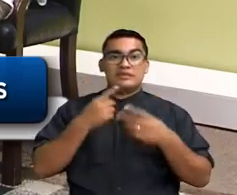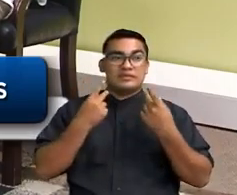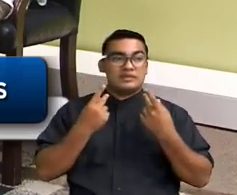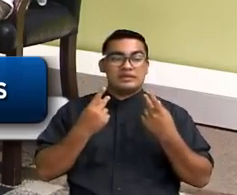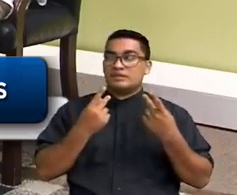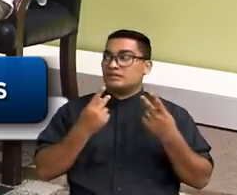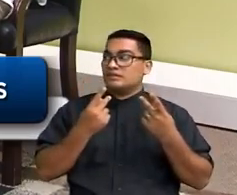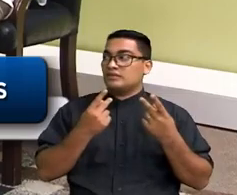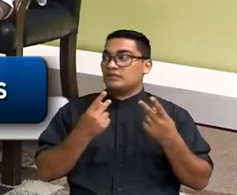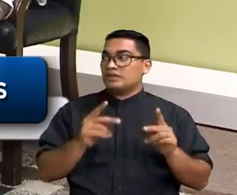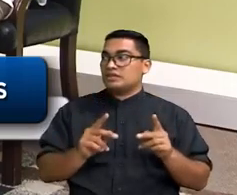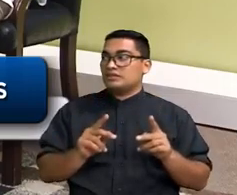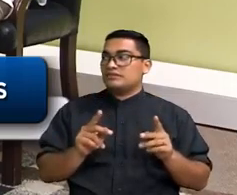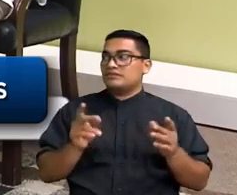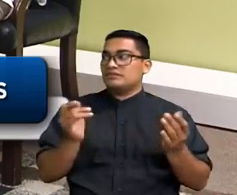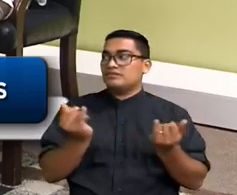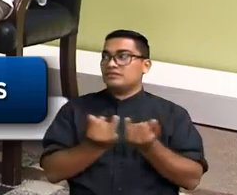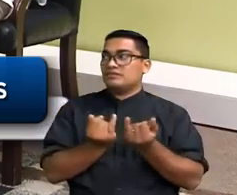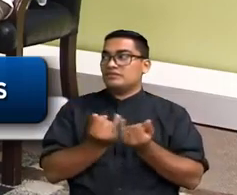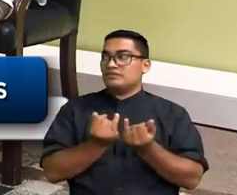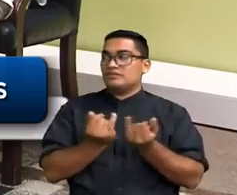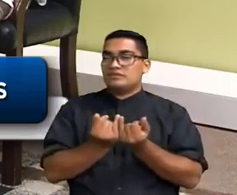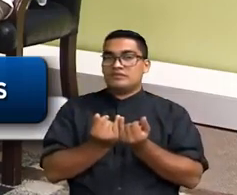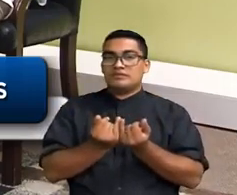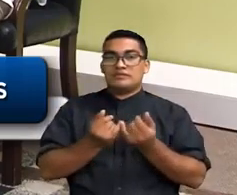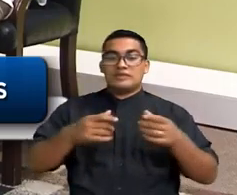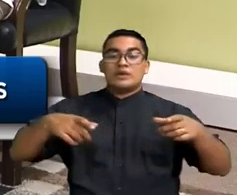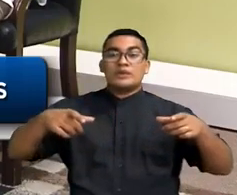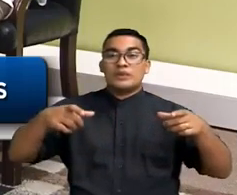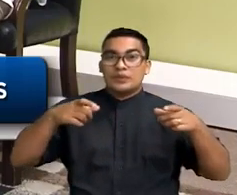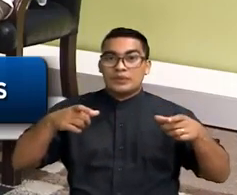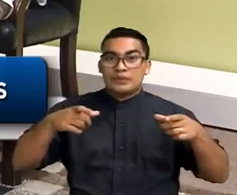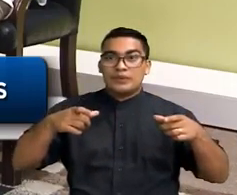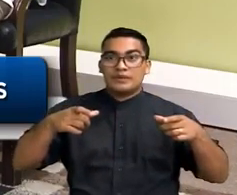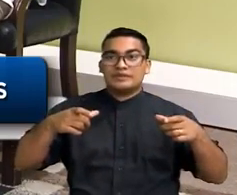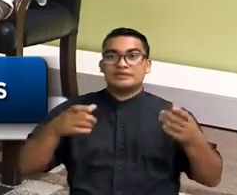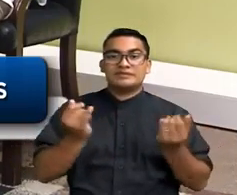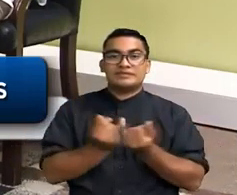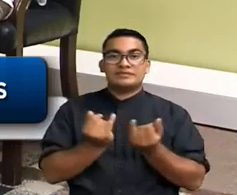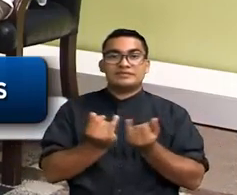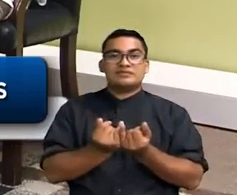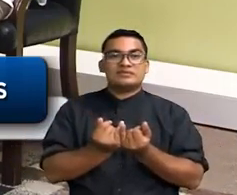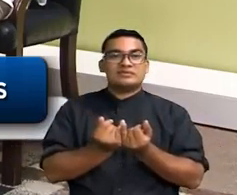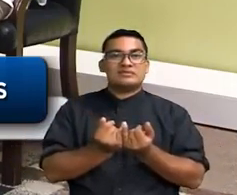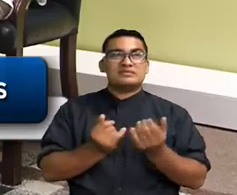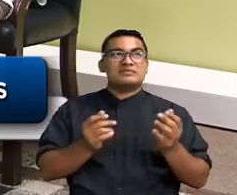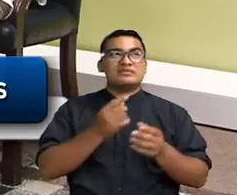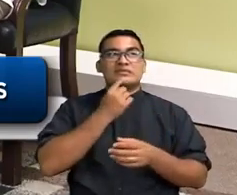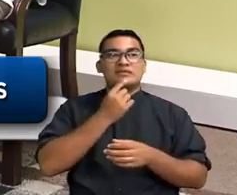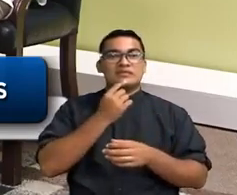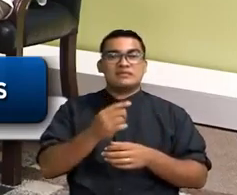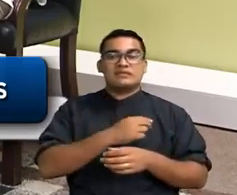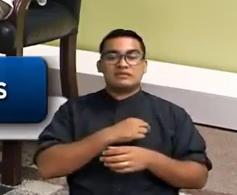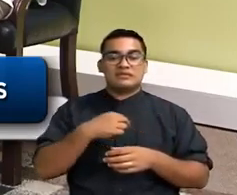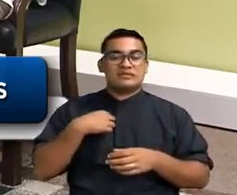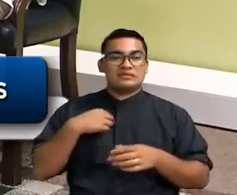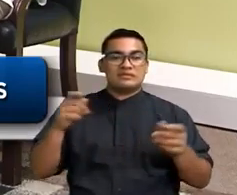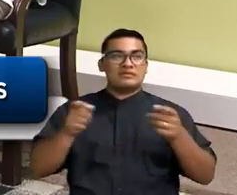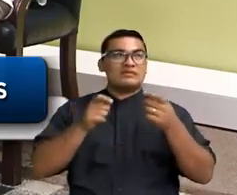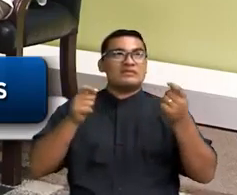se vaya, vamos a compartir un pequeñito queque que hemos hecho parte, ¿verdad?, para celebrar este